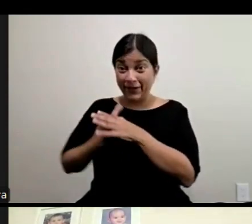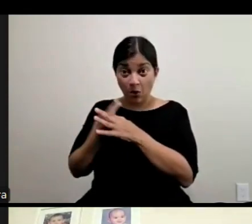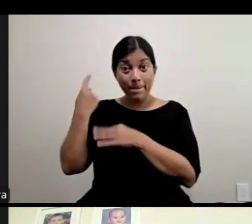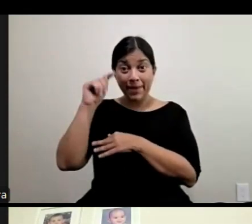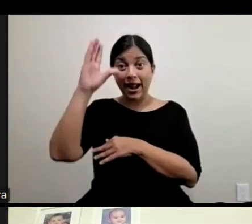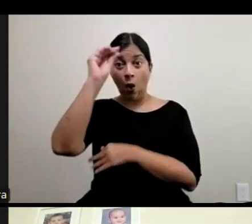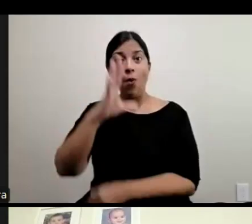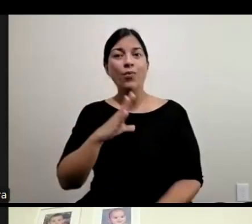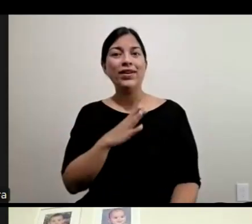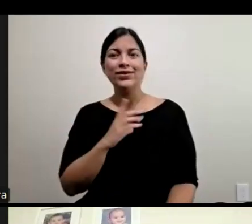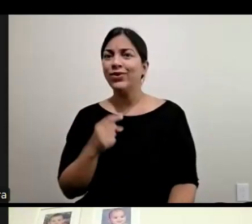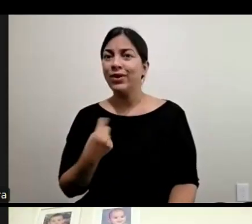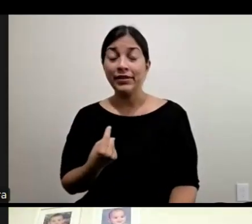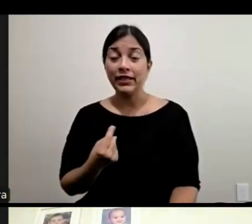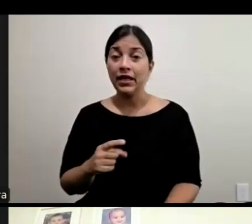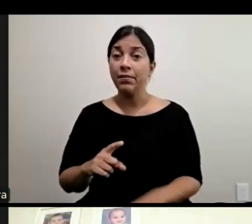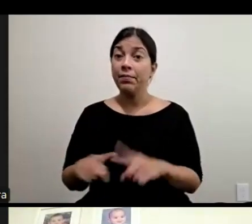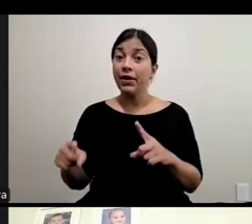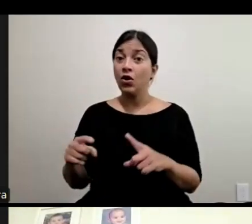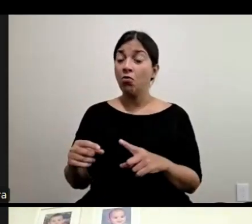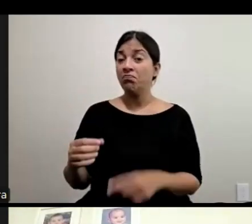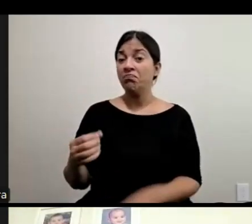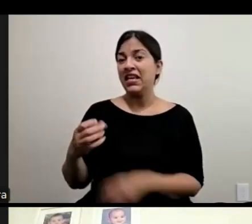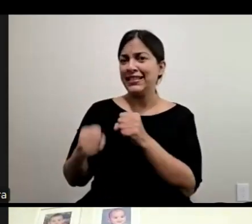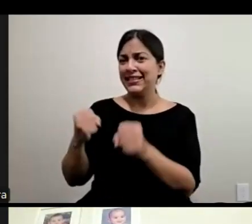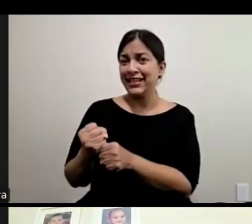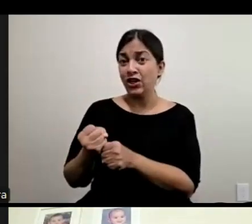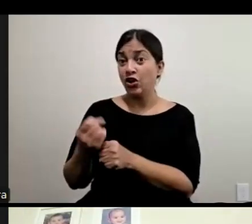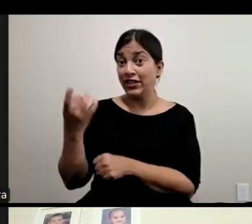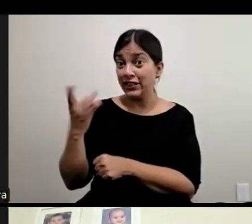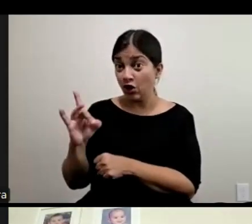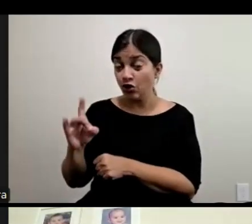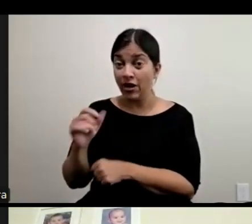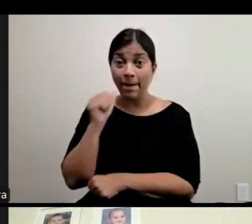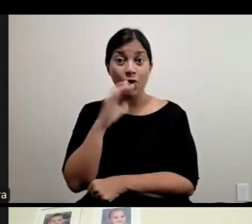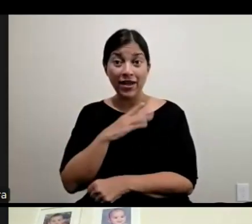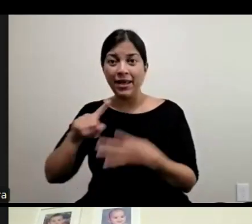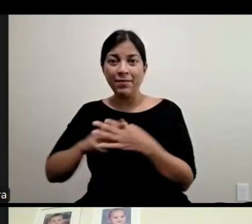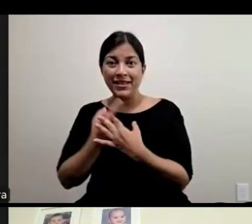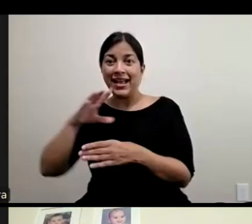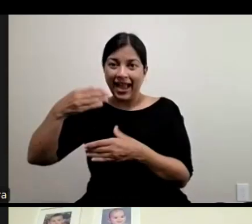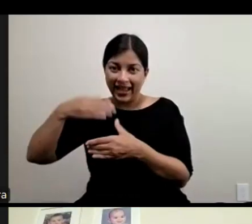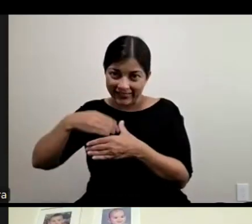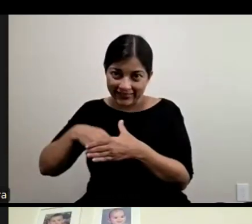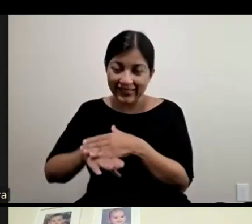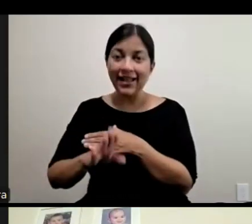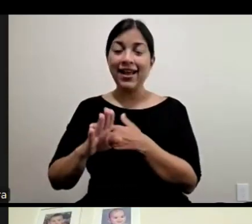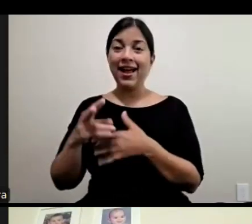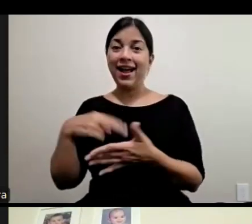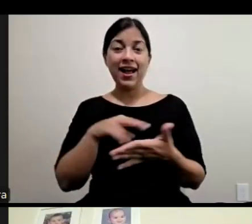a partir del siglo XVIII que empiezan las mujeres a entrar en escena. Pero los